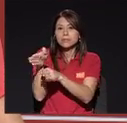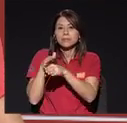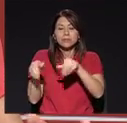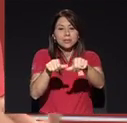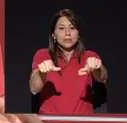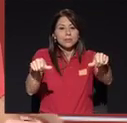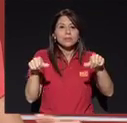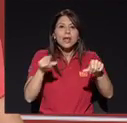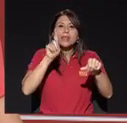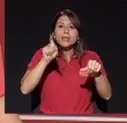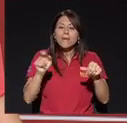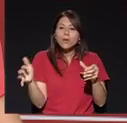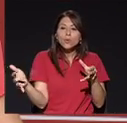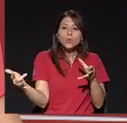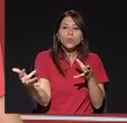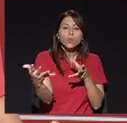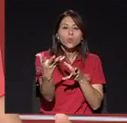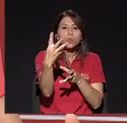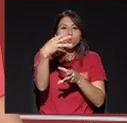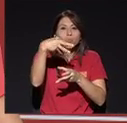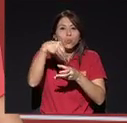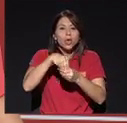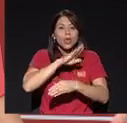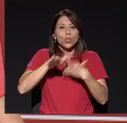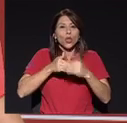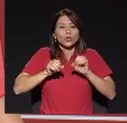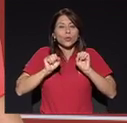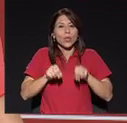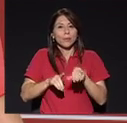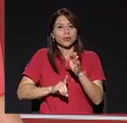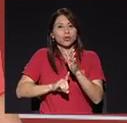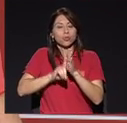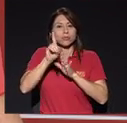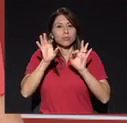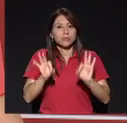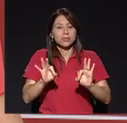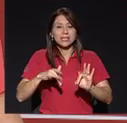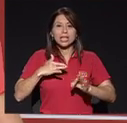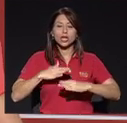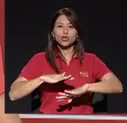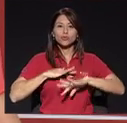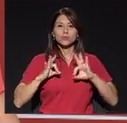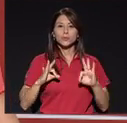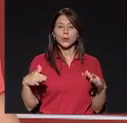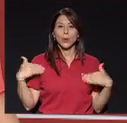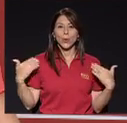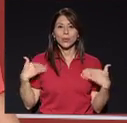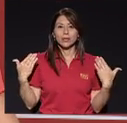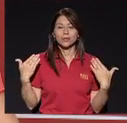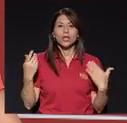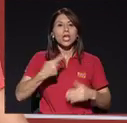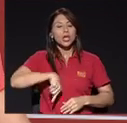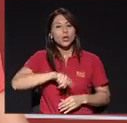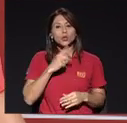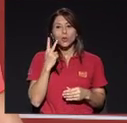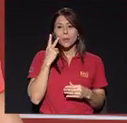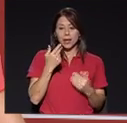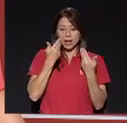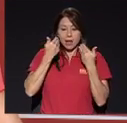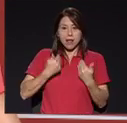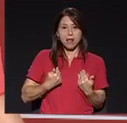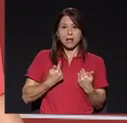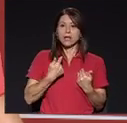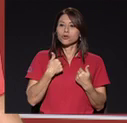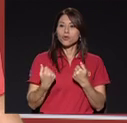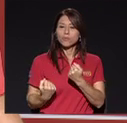manera que todos podamos desarrollarnos, que todos podamos sentirnos parte, sentirnos contentos y vernos como un elemento que potencia al otro,